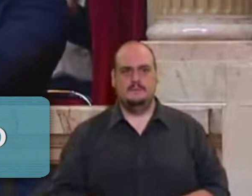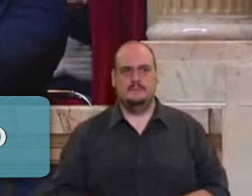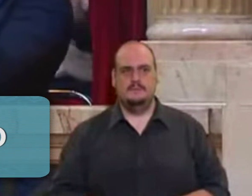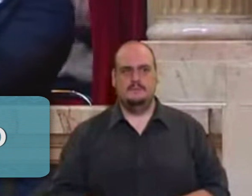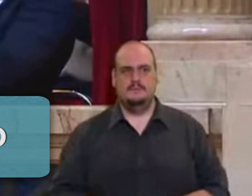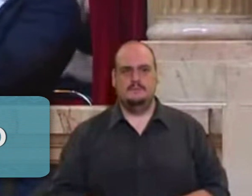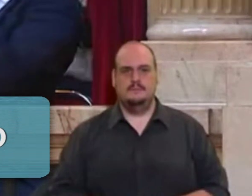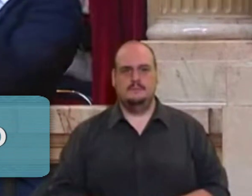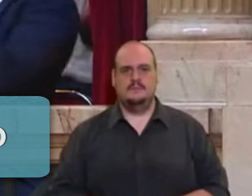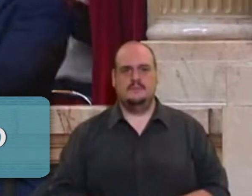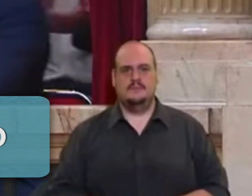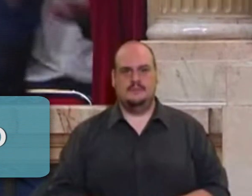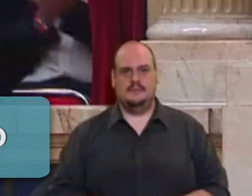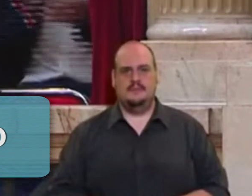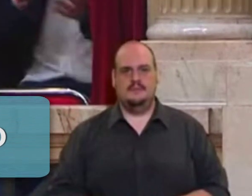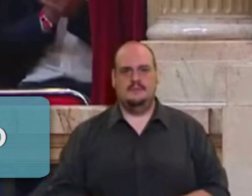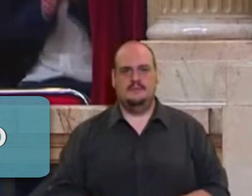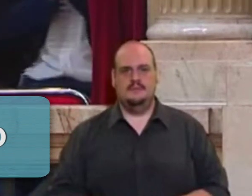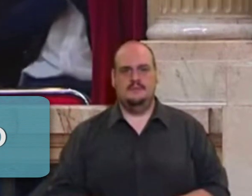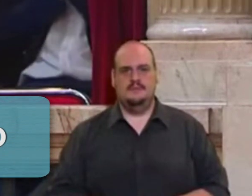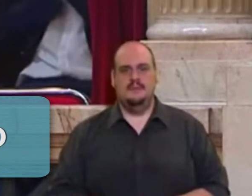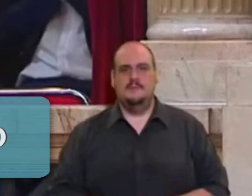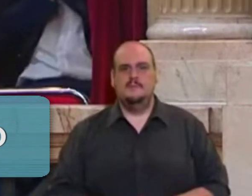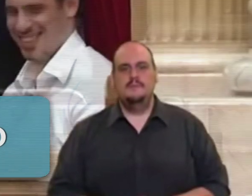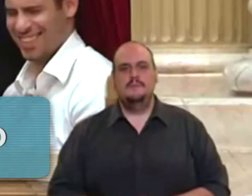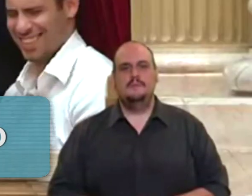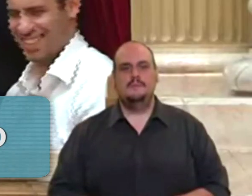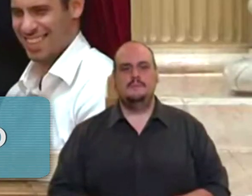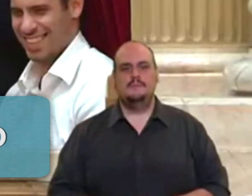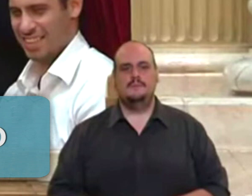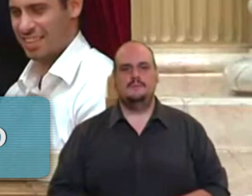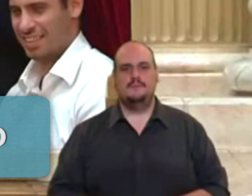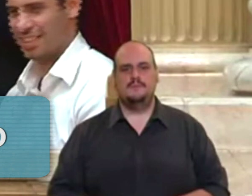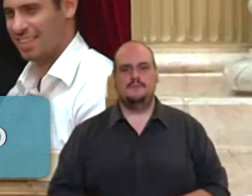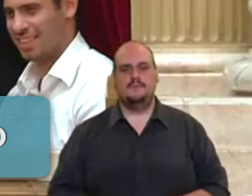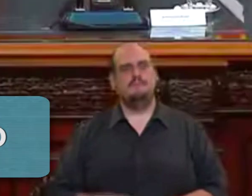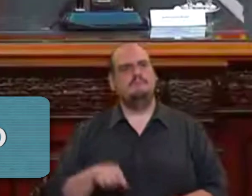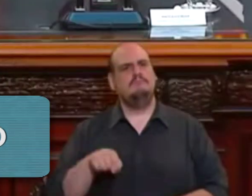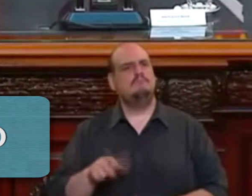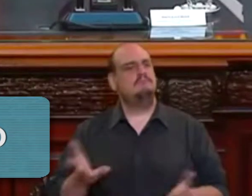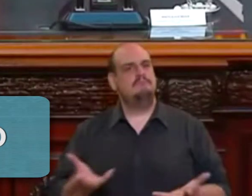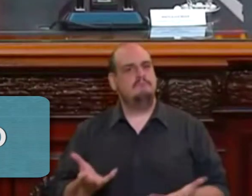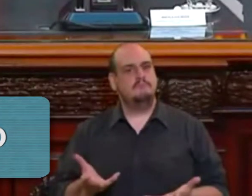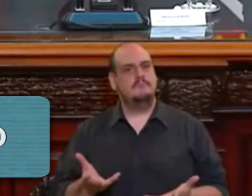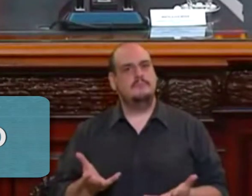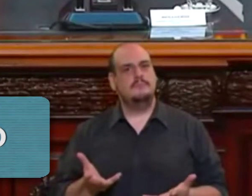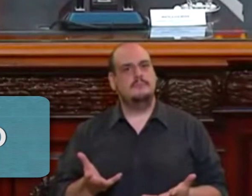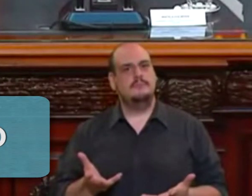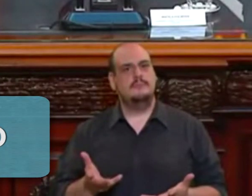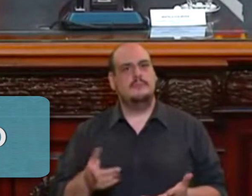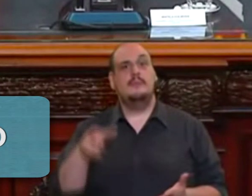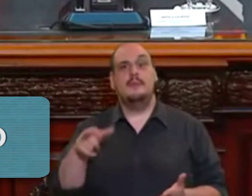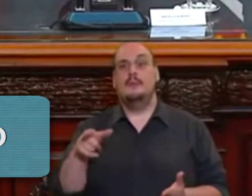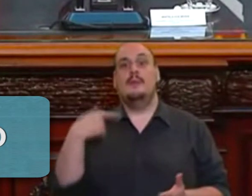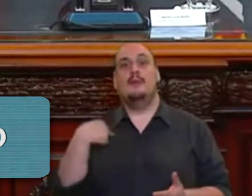y en la noche, durante la madrugada, cuando tiene el tiempo, según señaló, y reconoció que su TikTok, por ser con